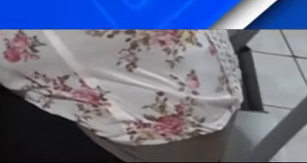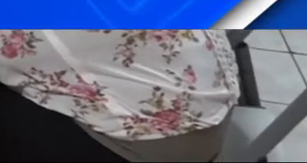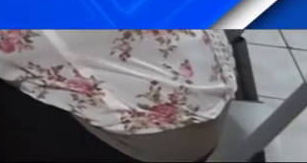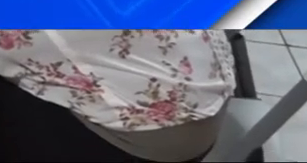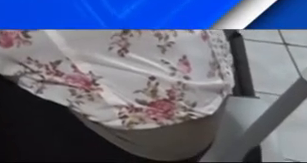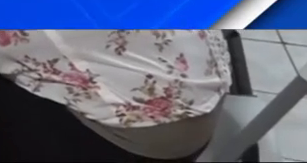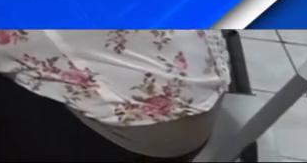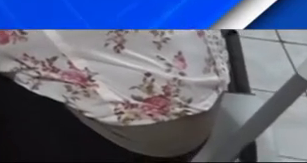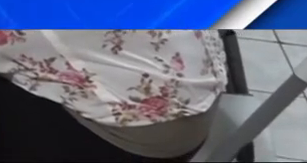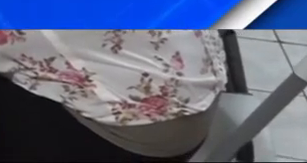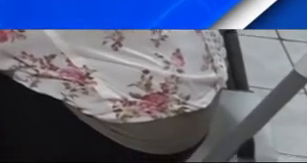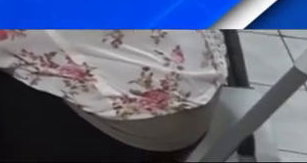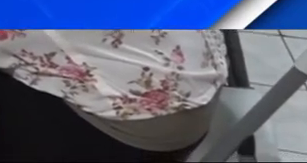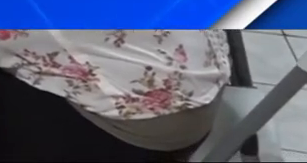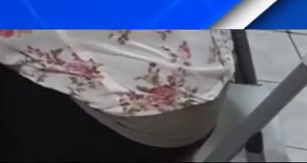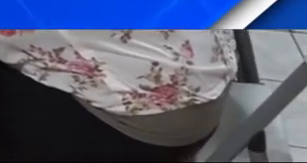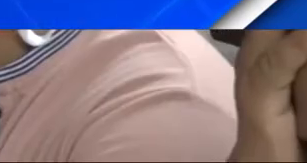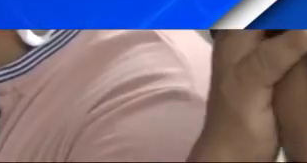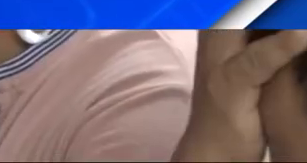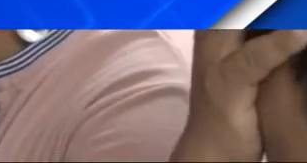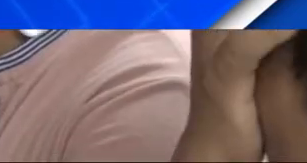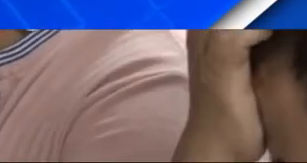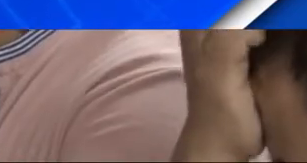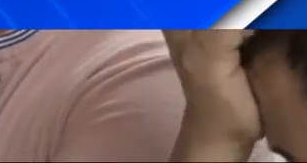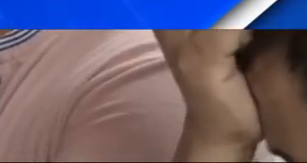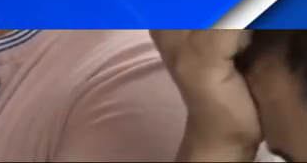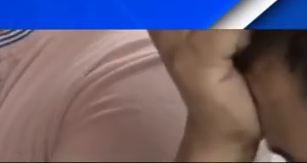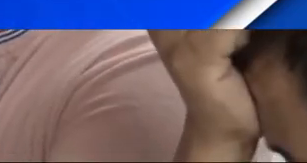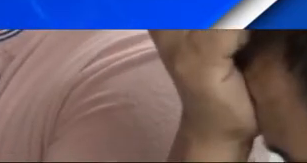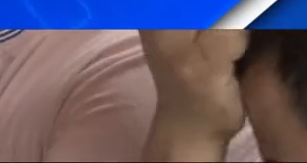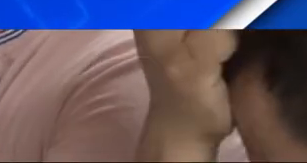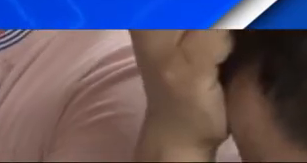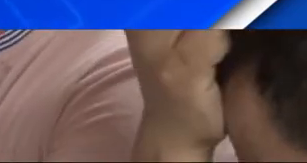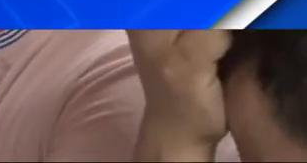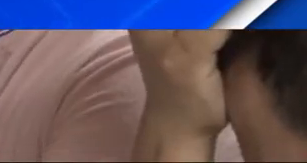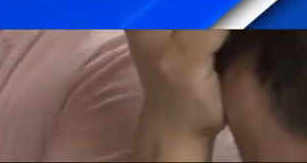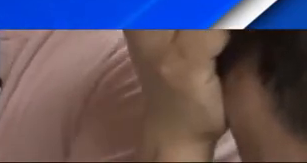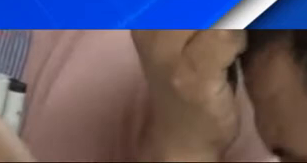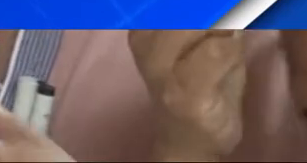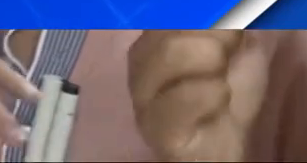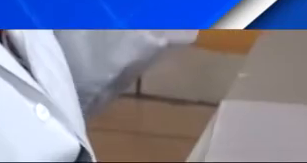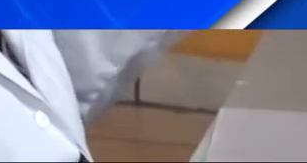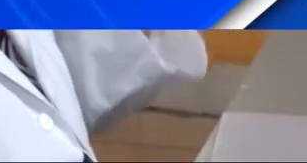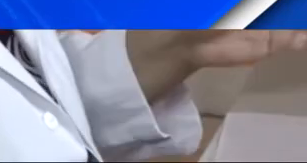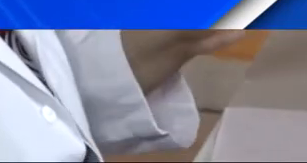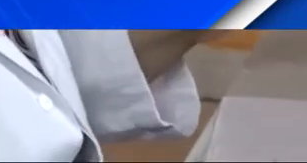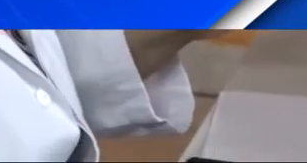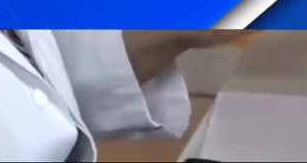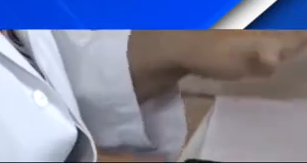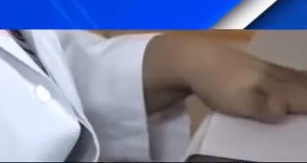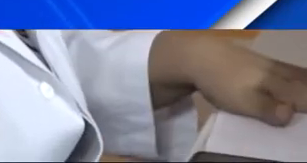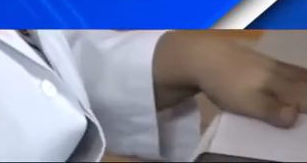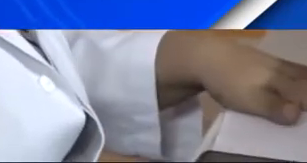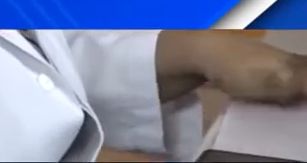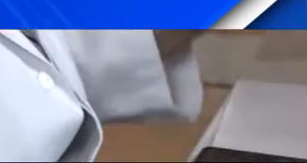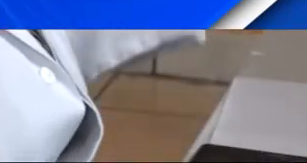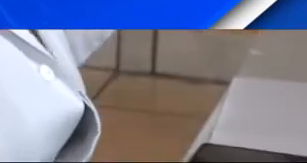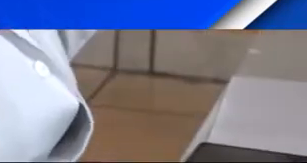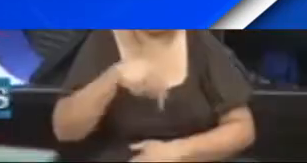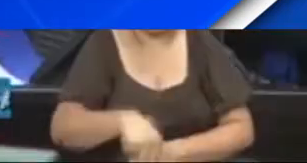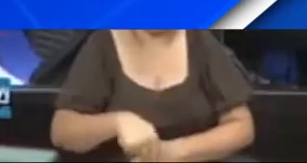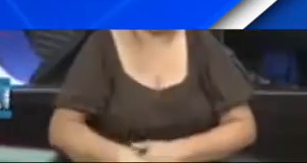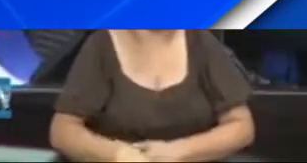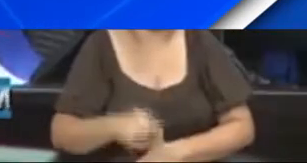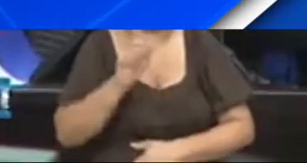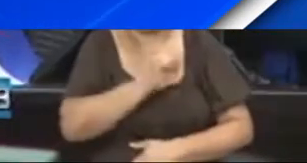Isaura Chavarría en el marco del Día Nacional de las Personas con Discapacidad, que es todos los 25 de